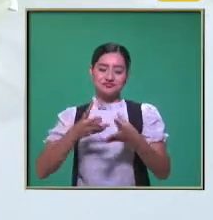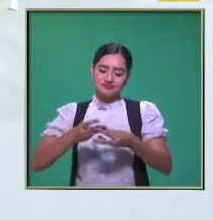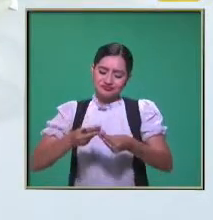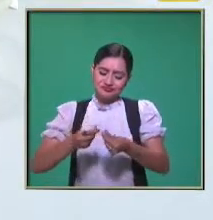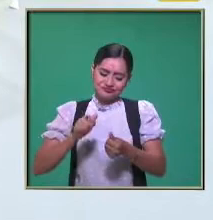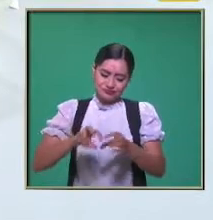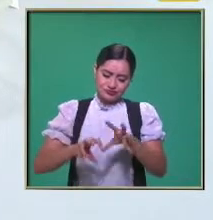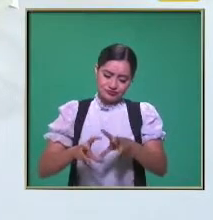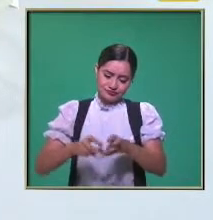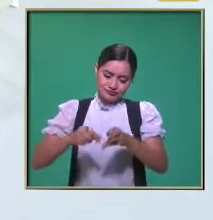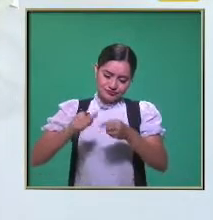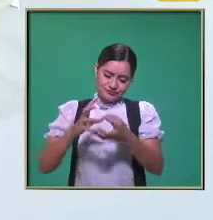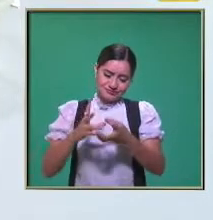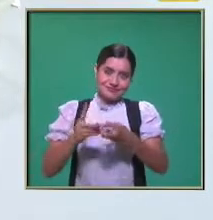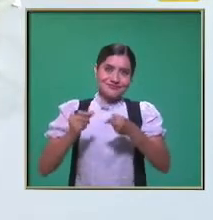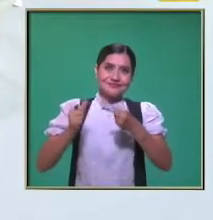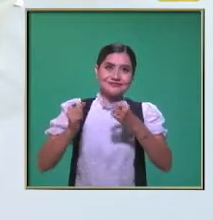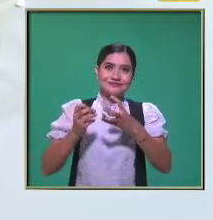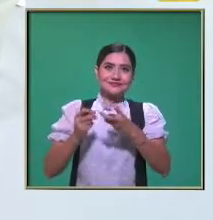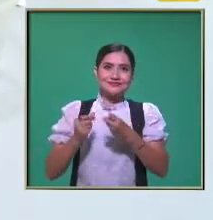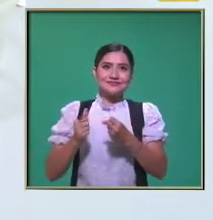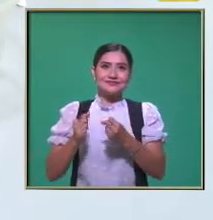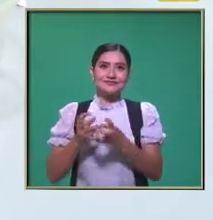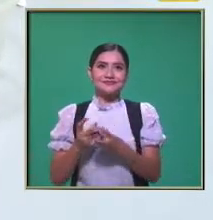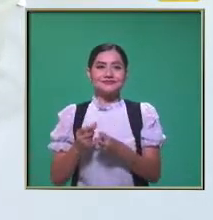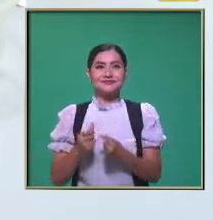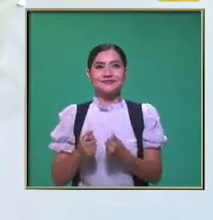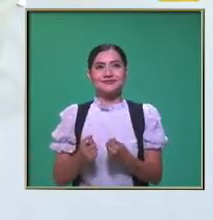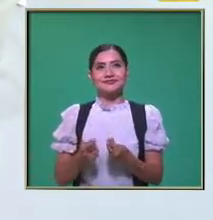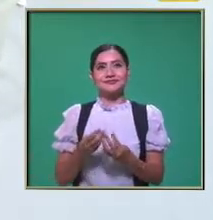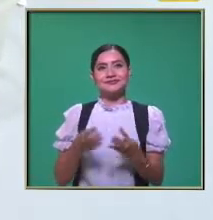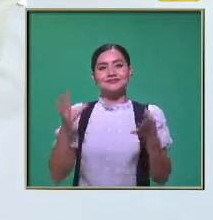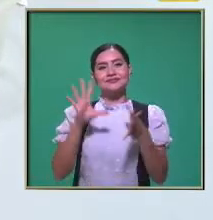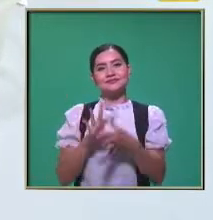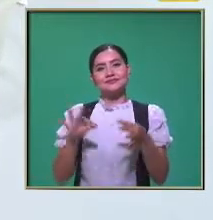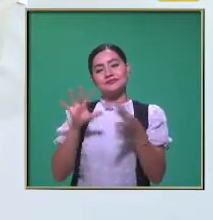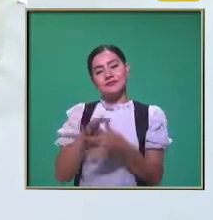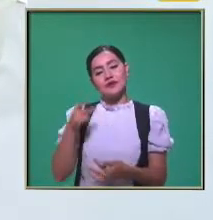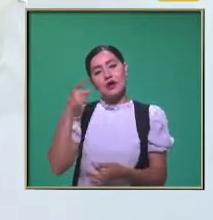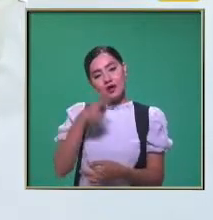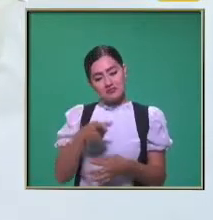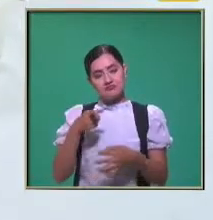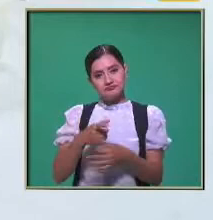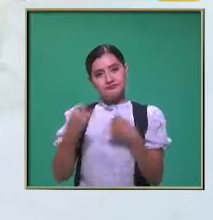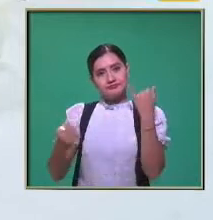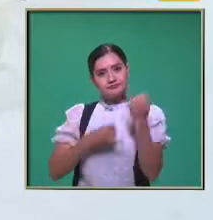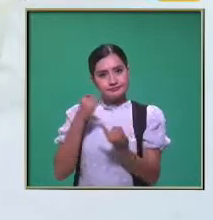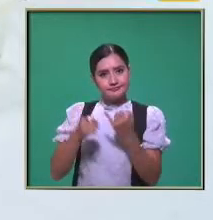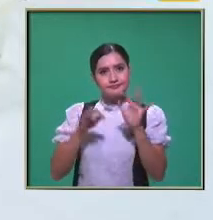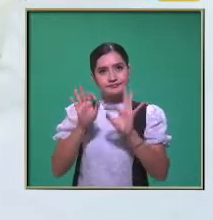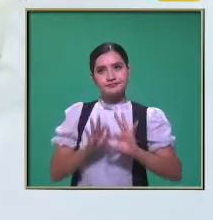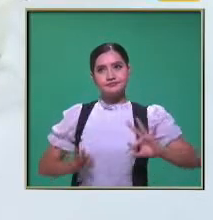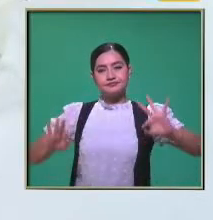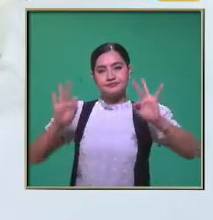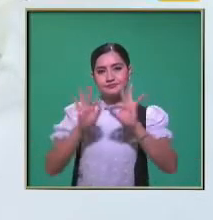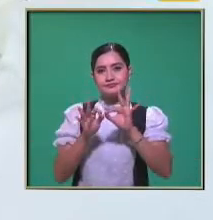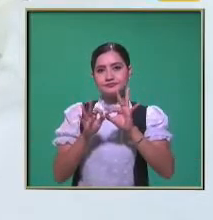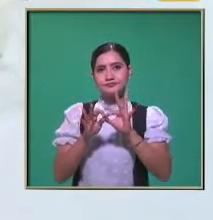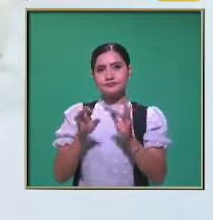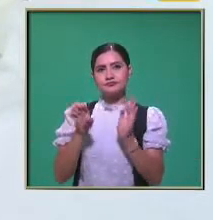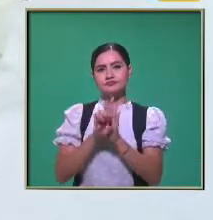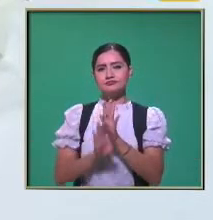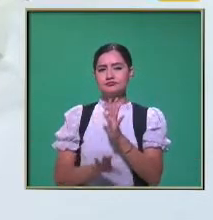¡Ay! Eso, muy bien. Nosotros estábamos platicando que es importante que el día que nosotros decidamos